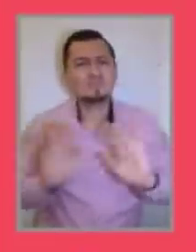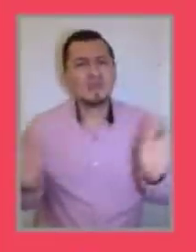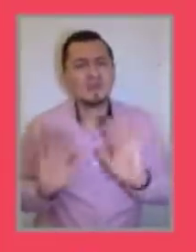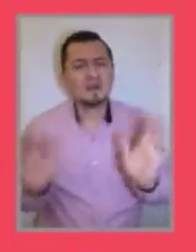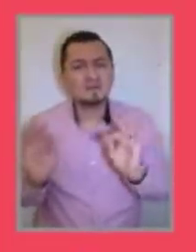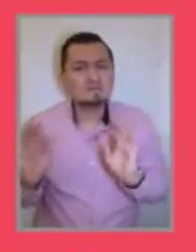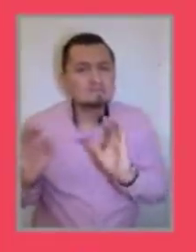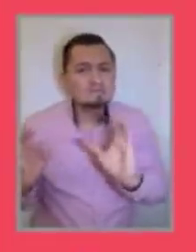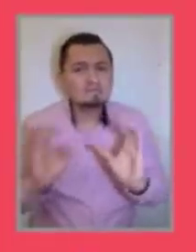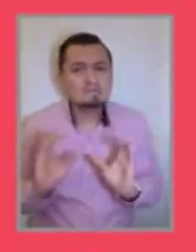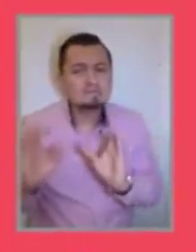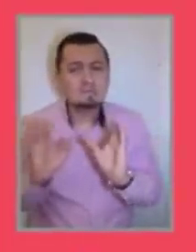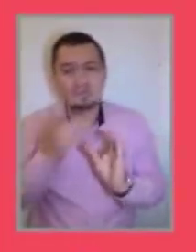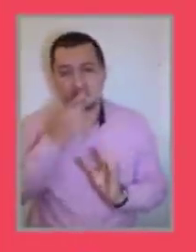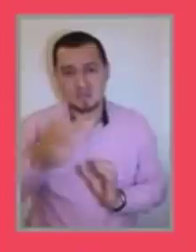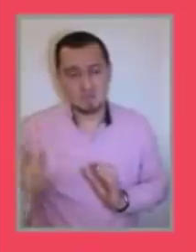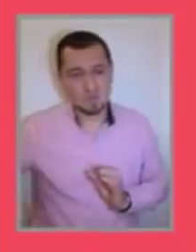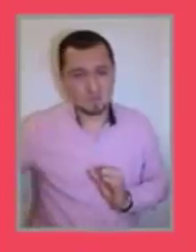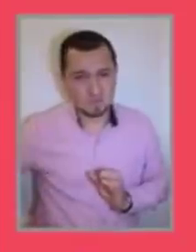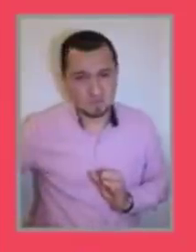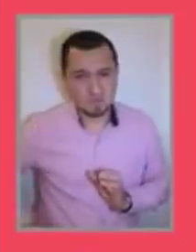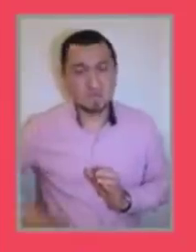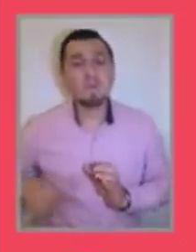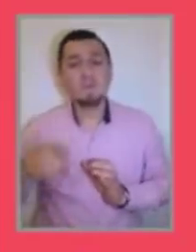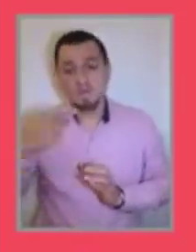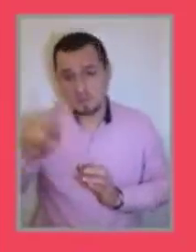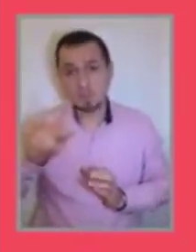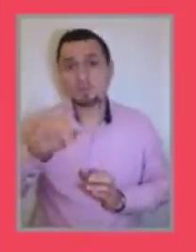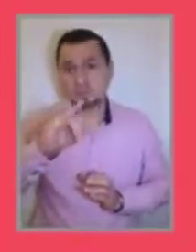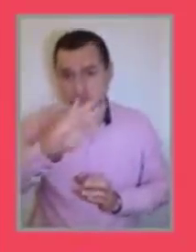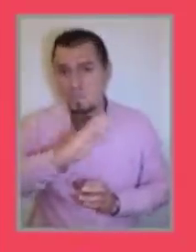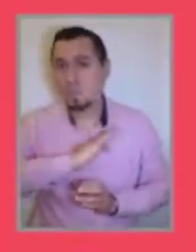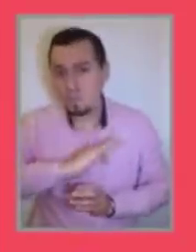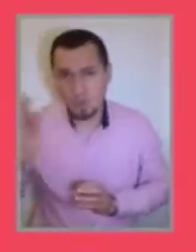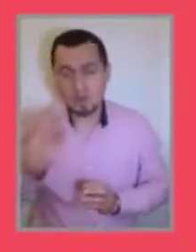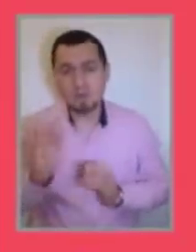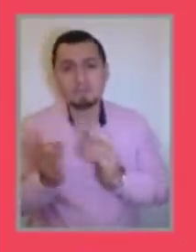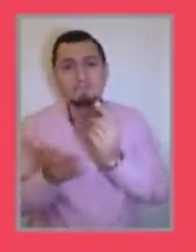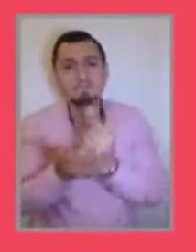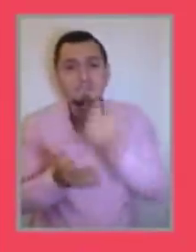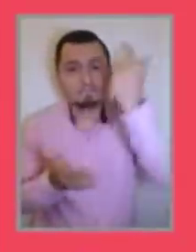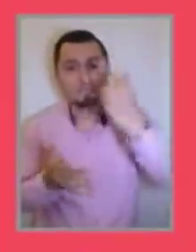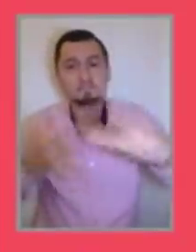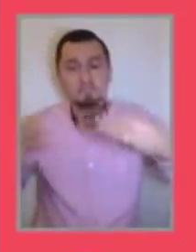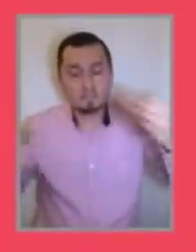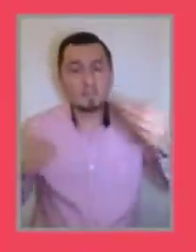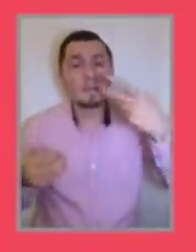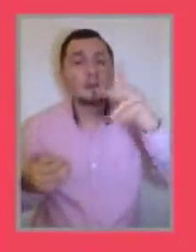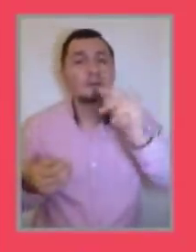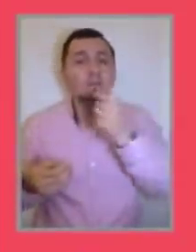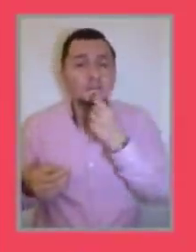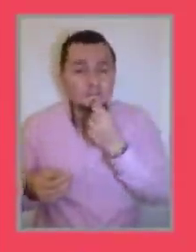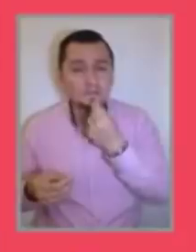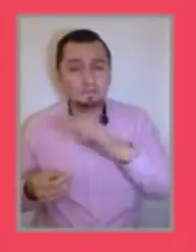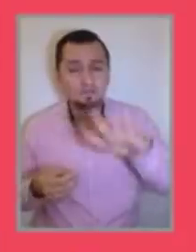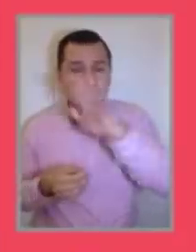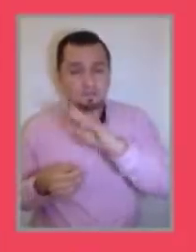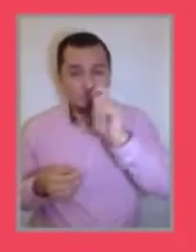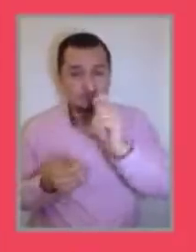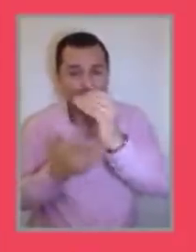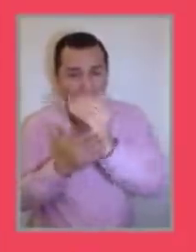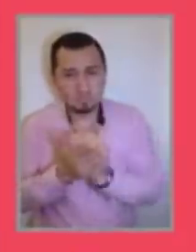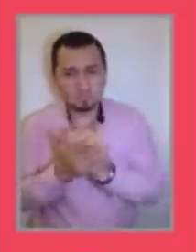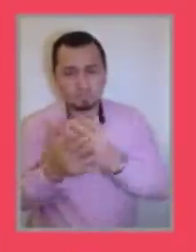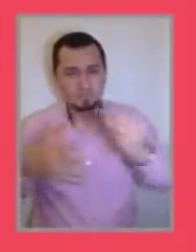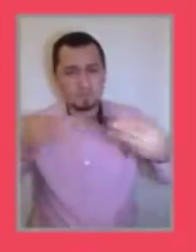Por supuesto, como dice el gobernador, todo hay un riesgo. Y ahora bien, aunque si bien al inicio los niños efectivamente estuvieron menos expuestos